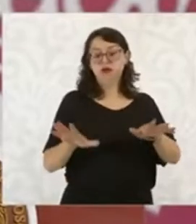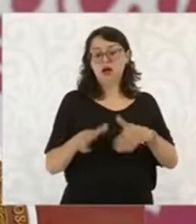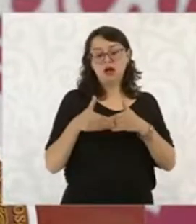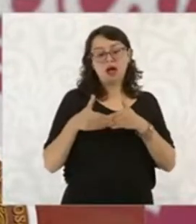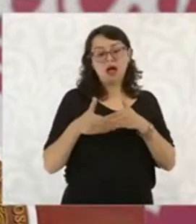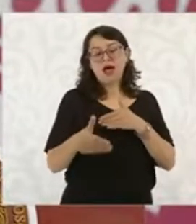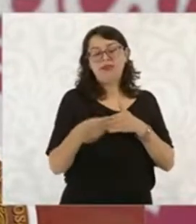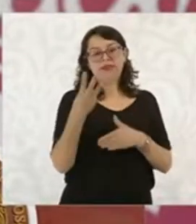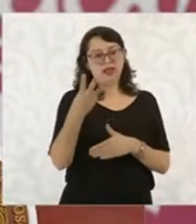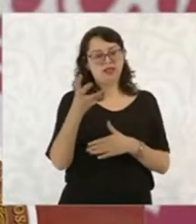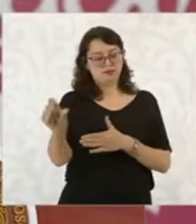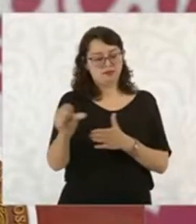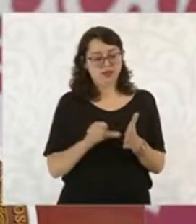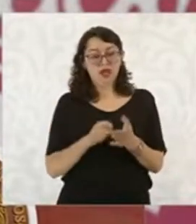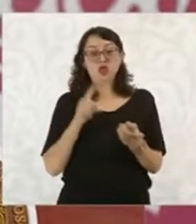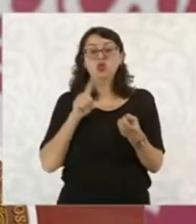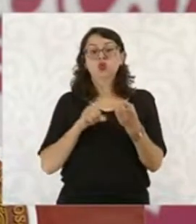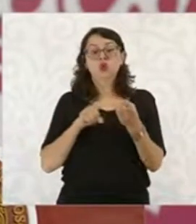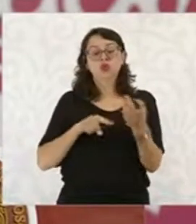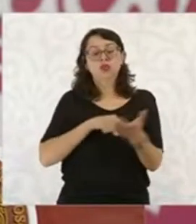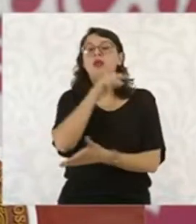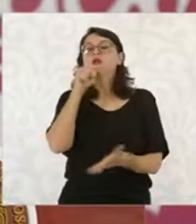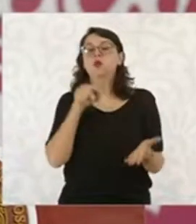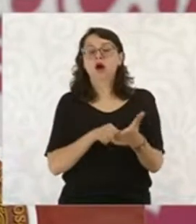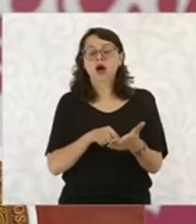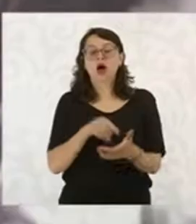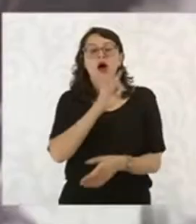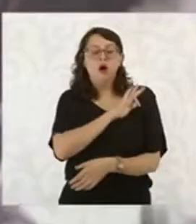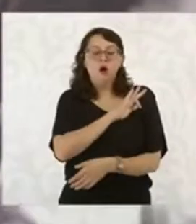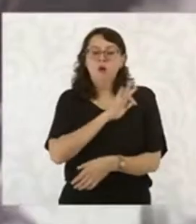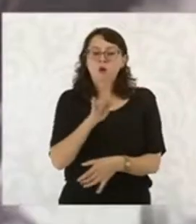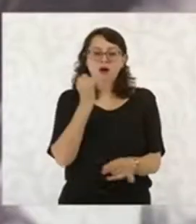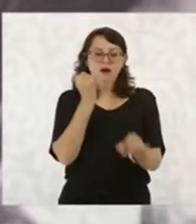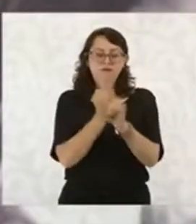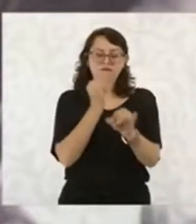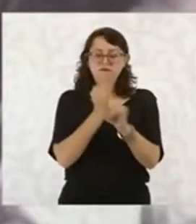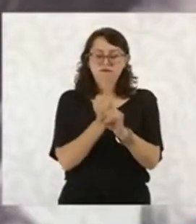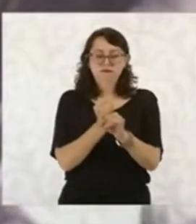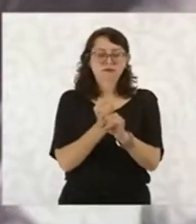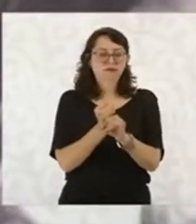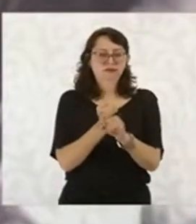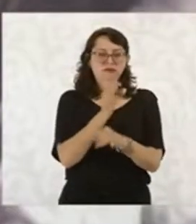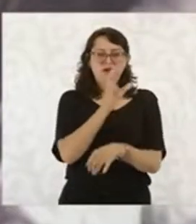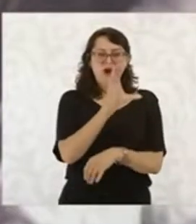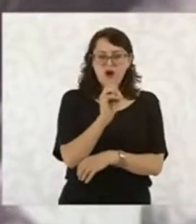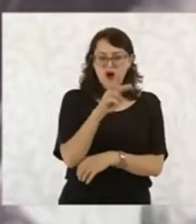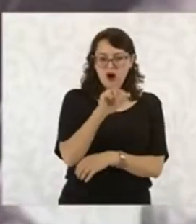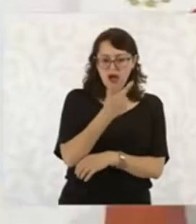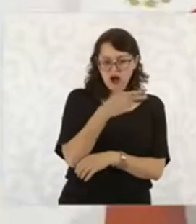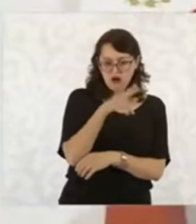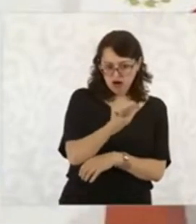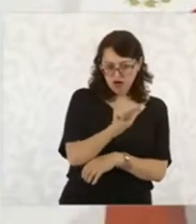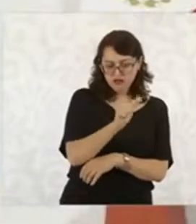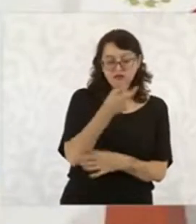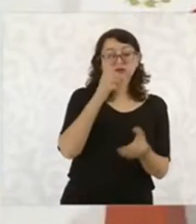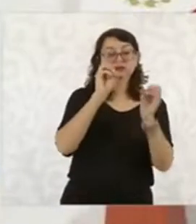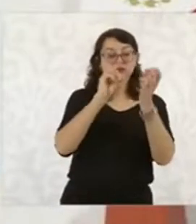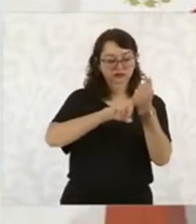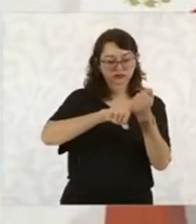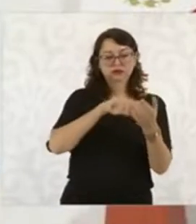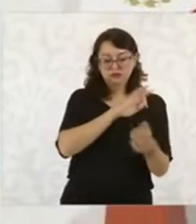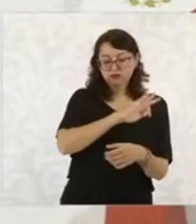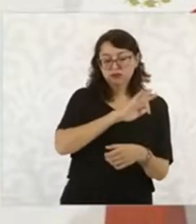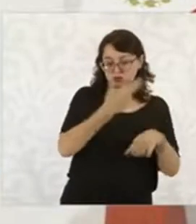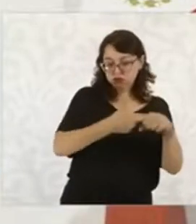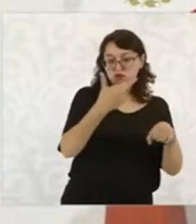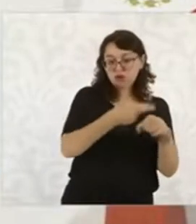hacer? Por un lado, en la ventanilla digital única de trámites del agua o en su defecto en los módulos que instalaremos